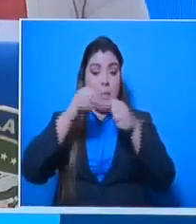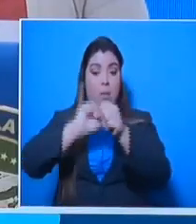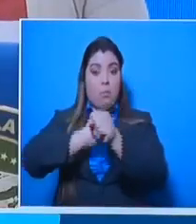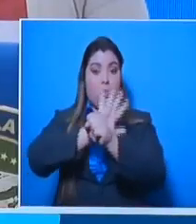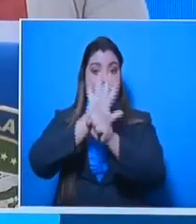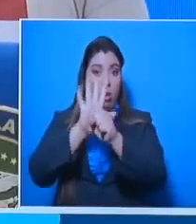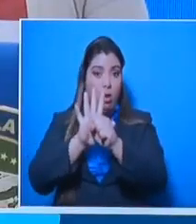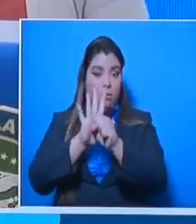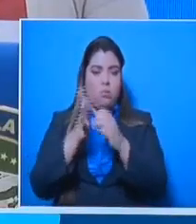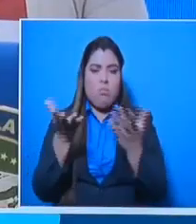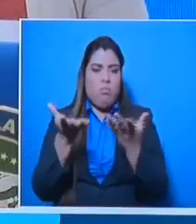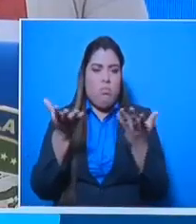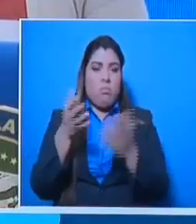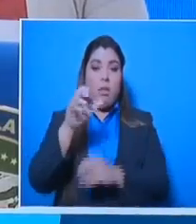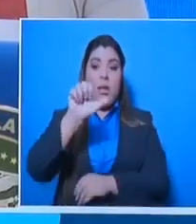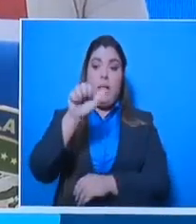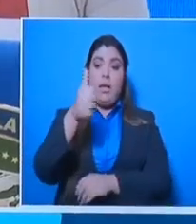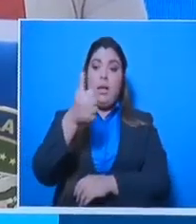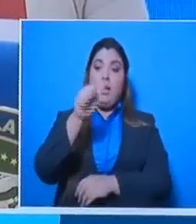Tenemos